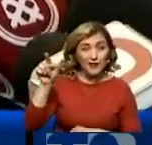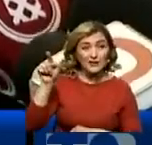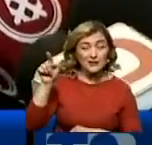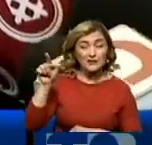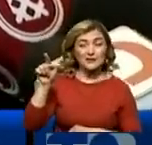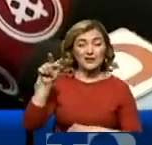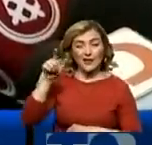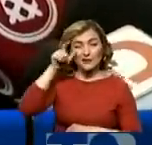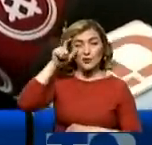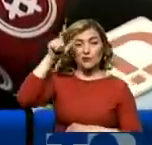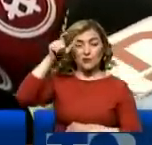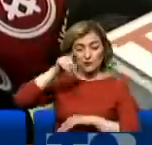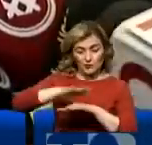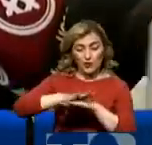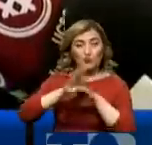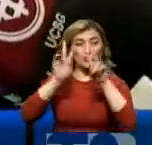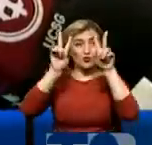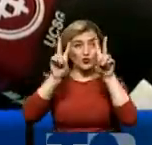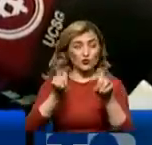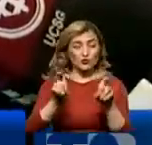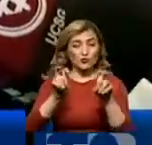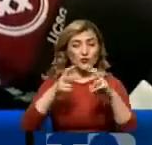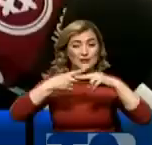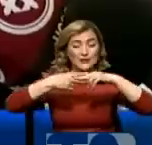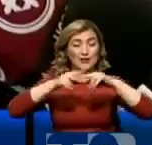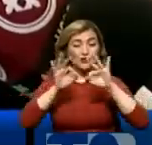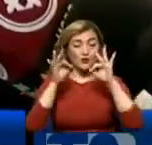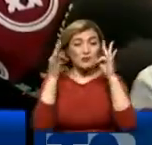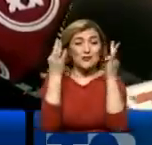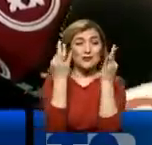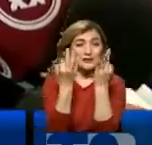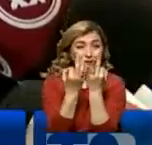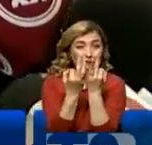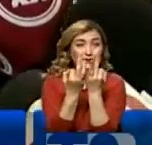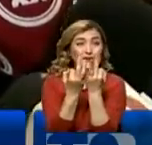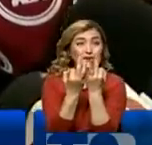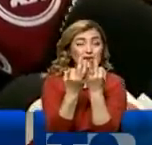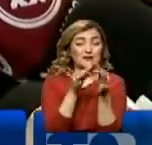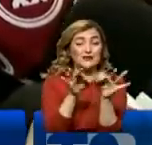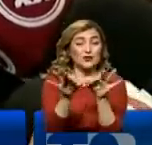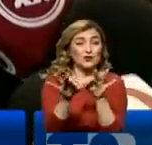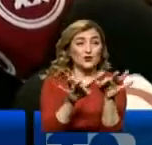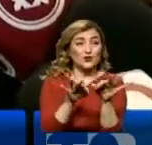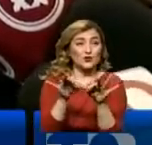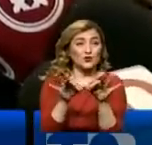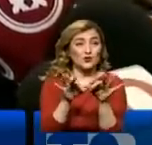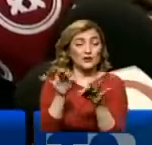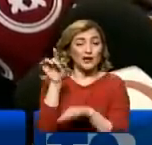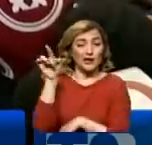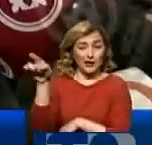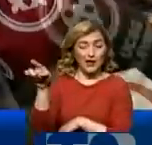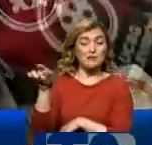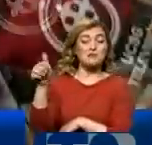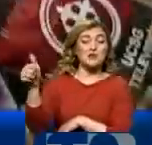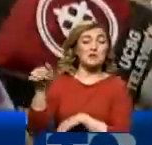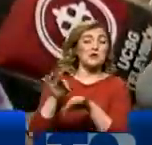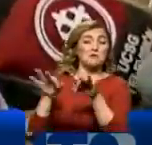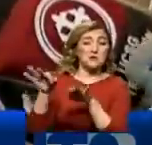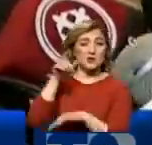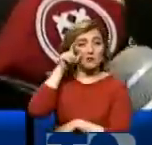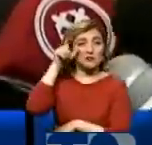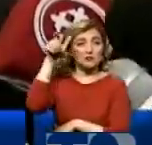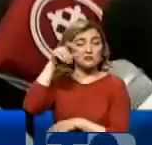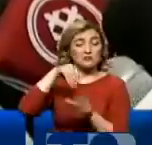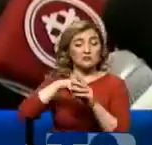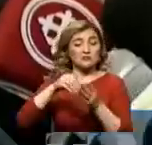ha invocado este tema de la relación familiar, tendrá que explicarlas él. Mi actuación